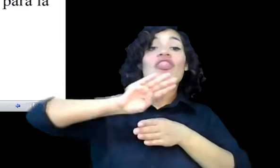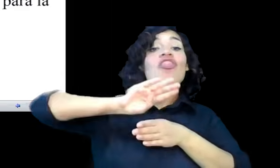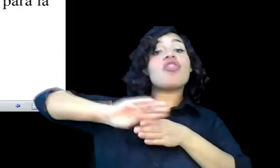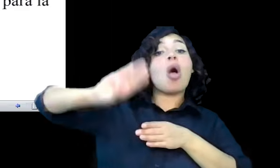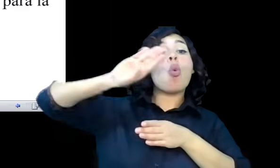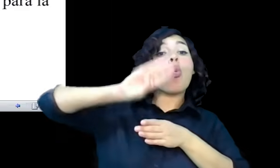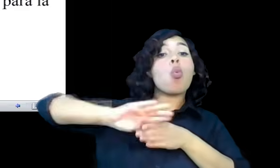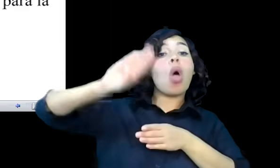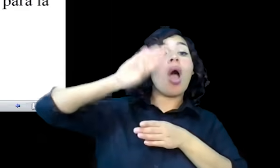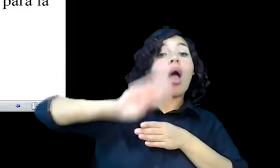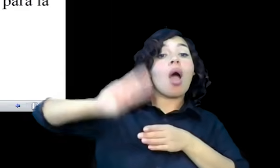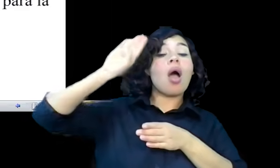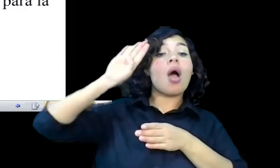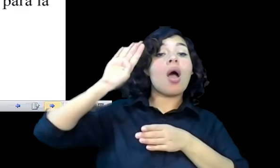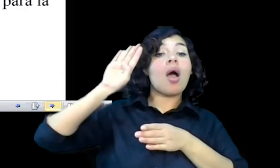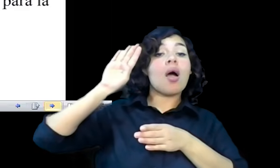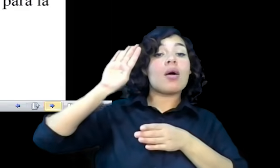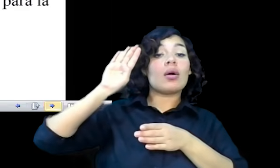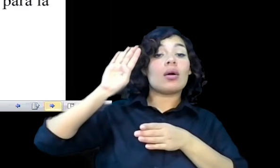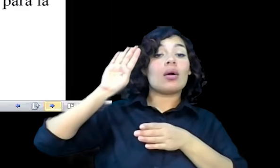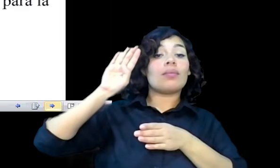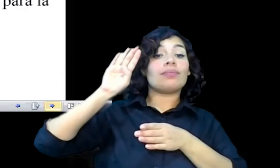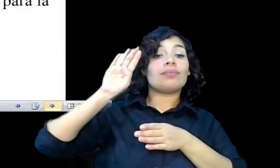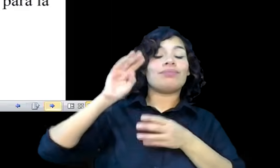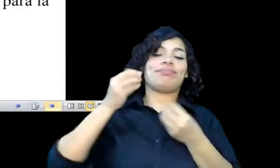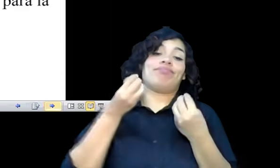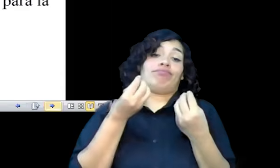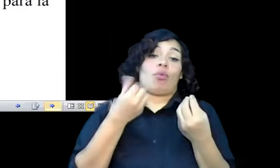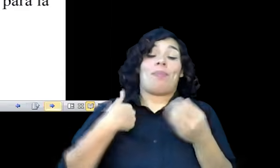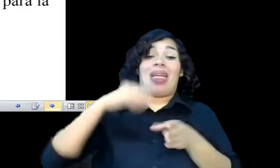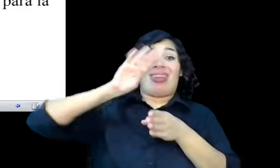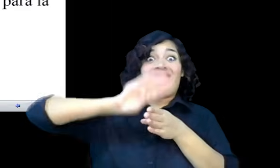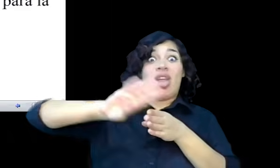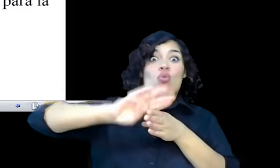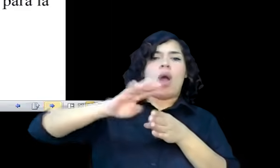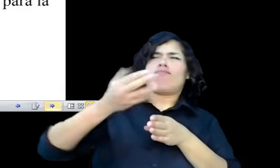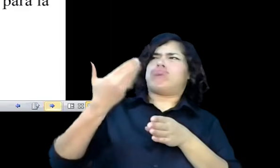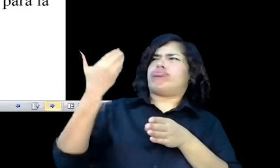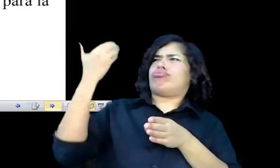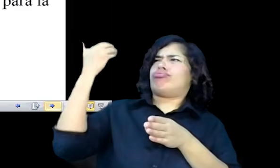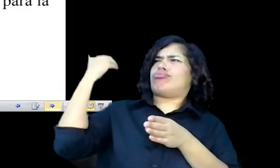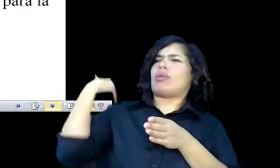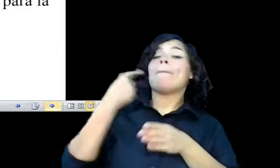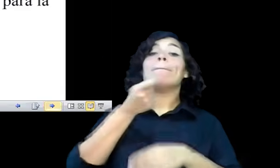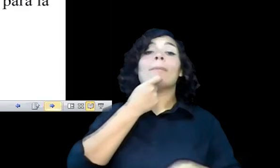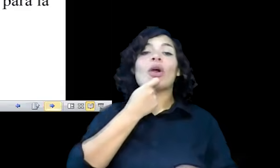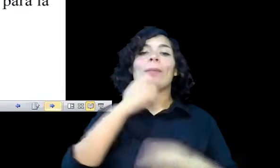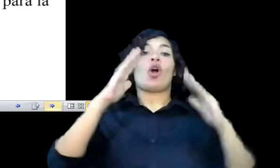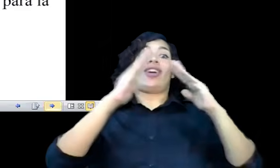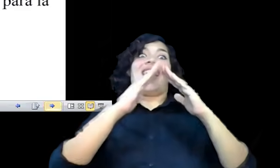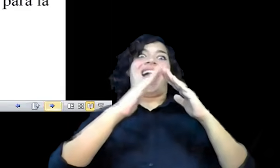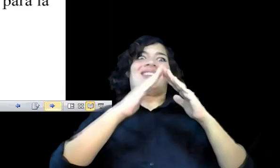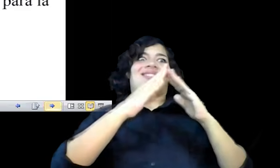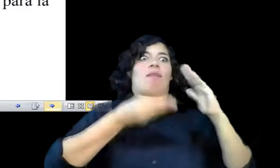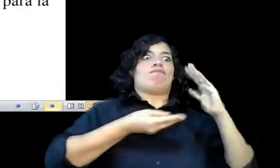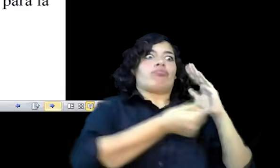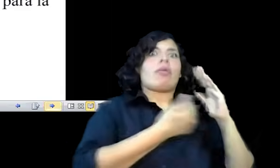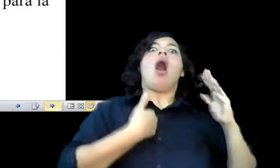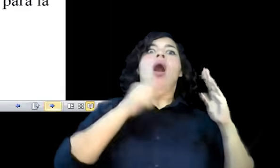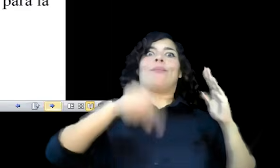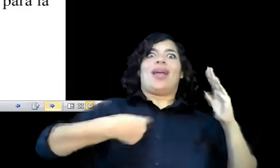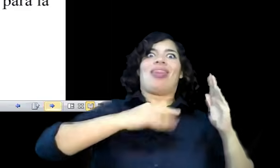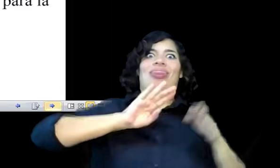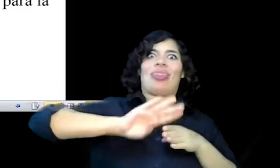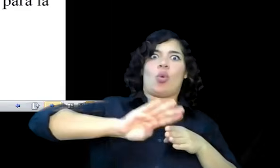¿sí?, porque es que hubiera dado que la deuda tuviera origen en la compra de ese bien.